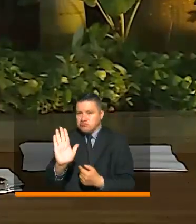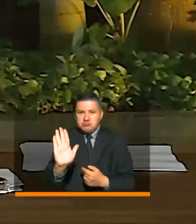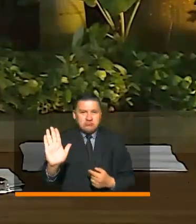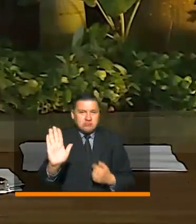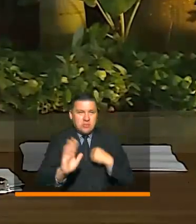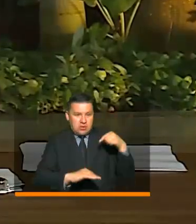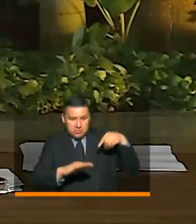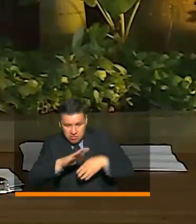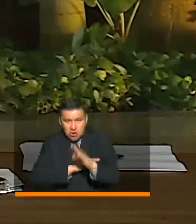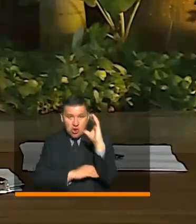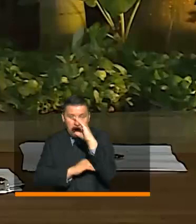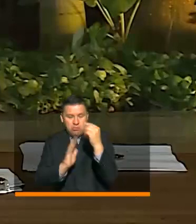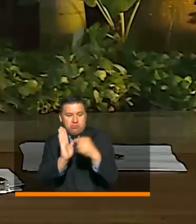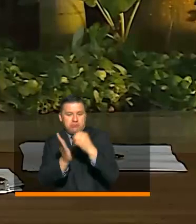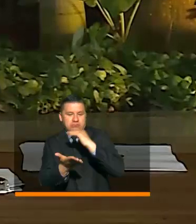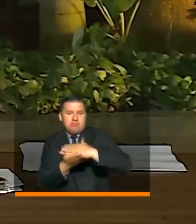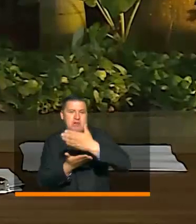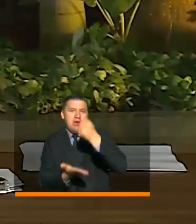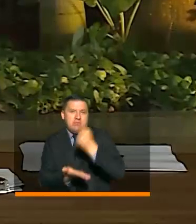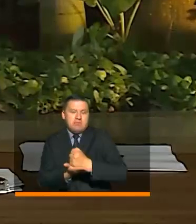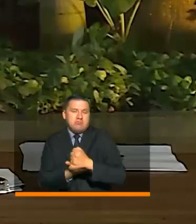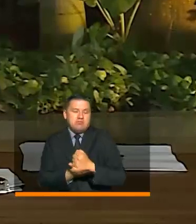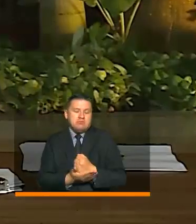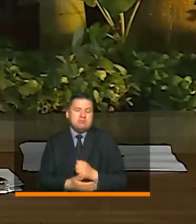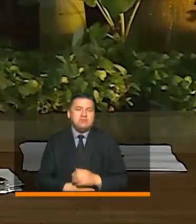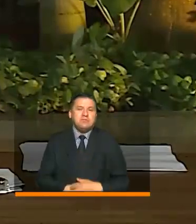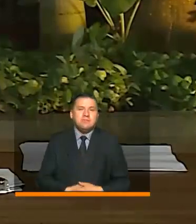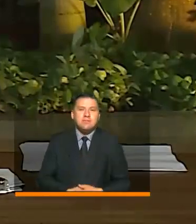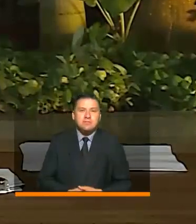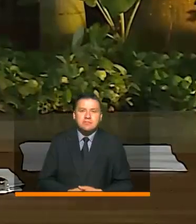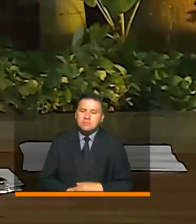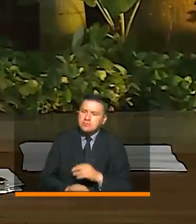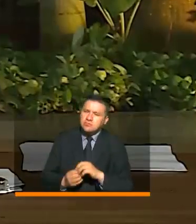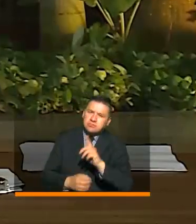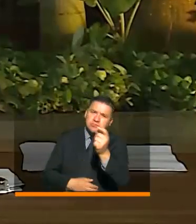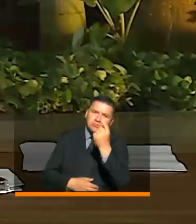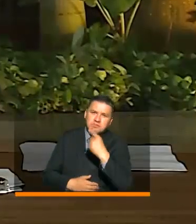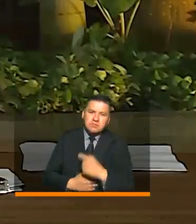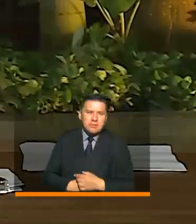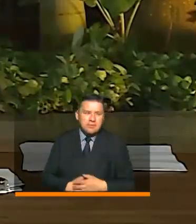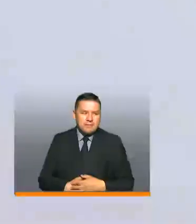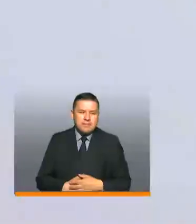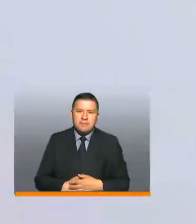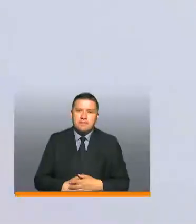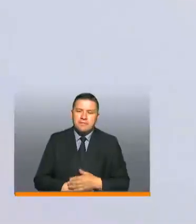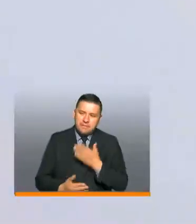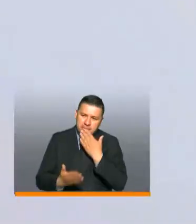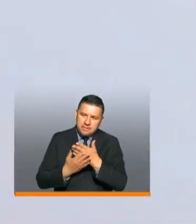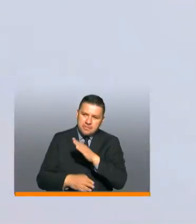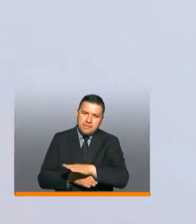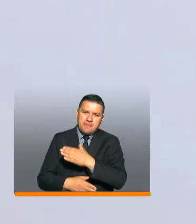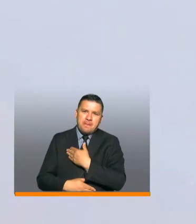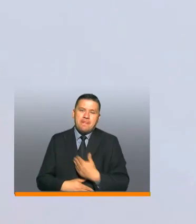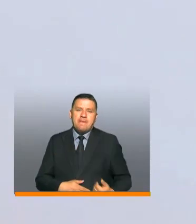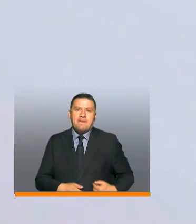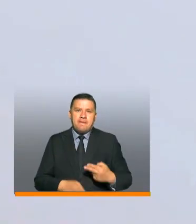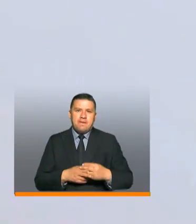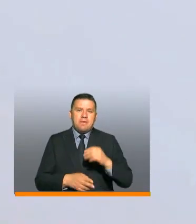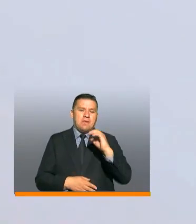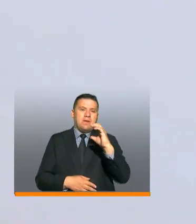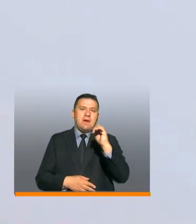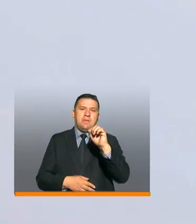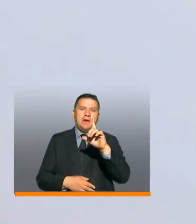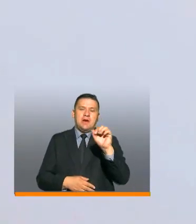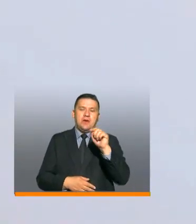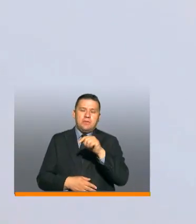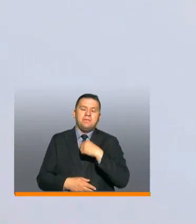el país que se sometieron a ese proceso de vacunación. ¿Qué otra pregunta tenemos? Buenas tardes, señor presidente. Mi nombre es Camilo